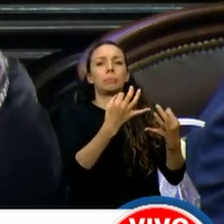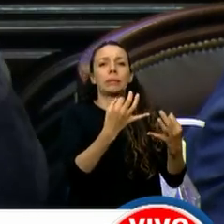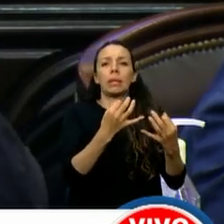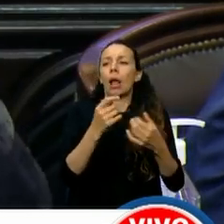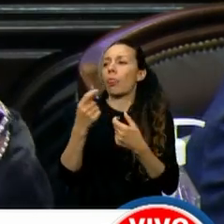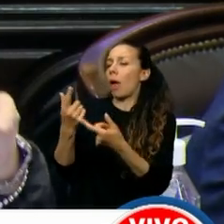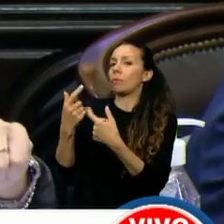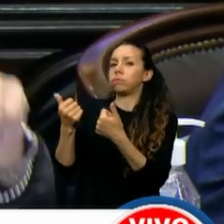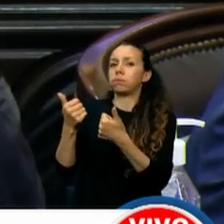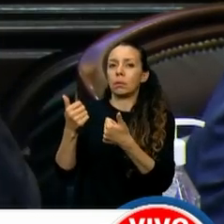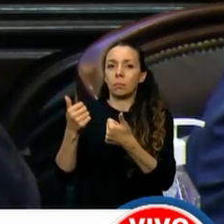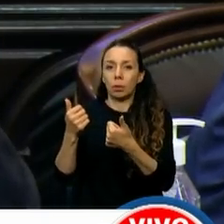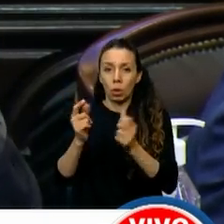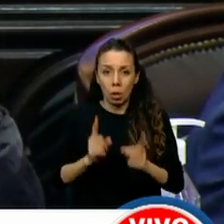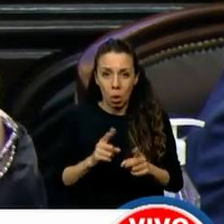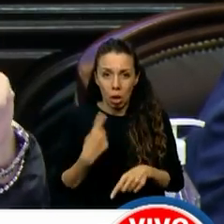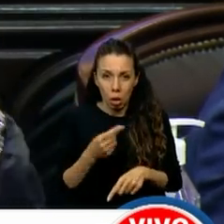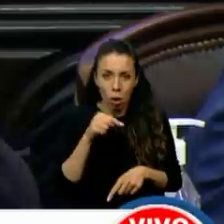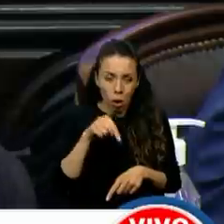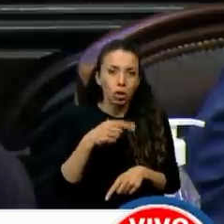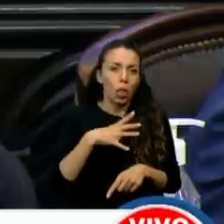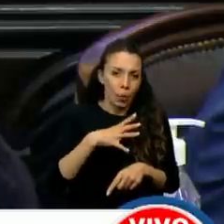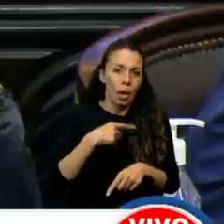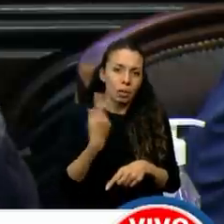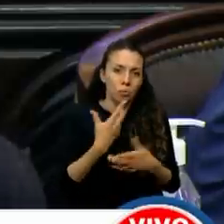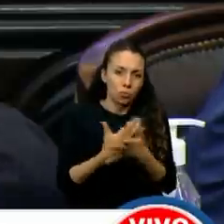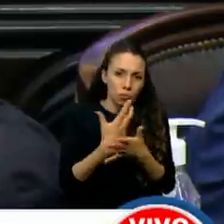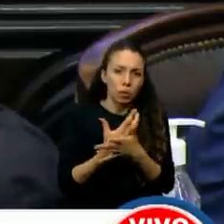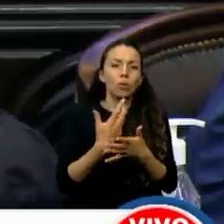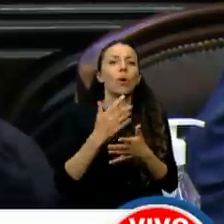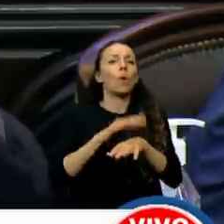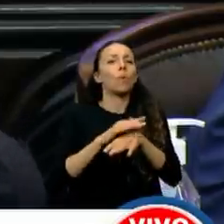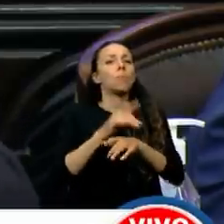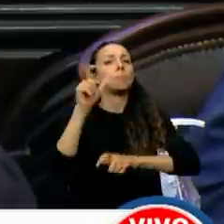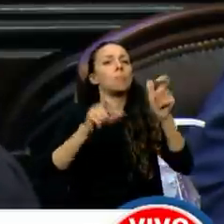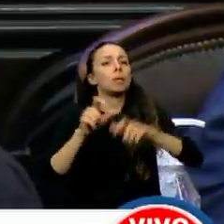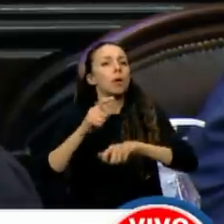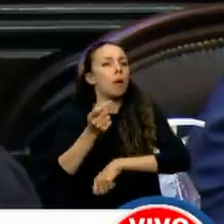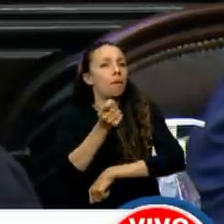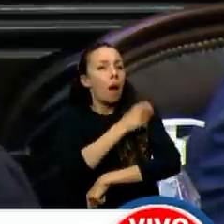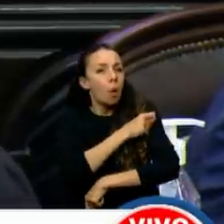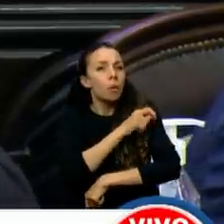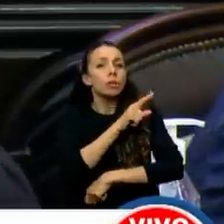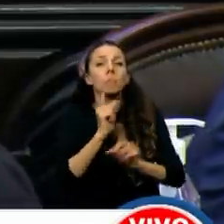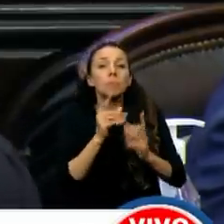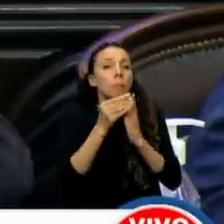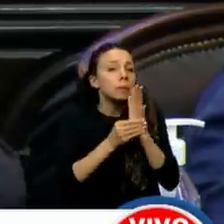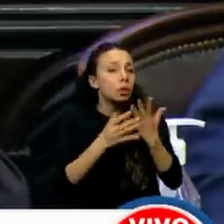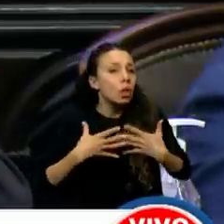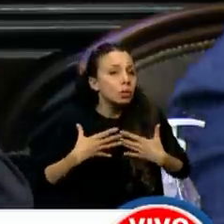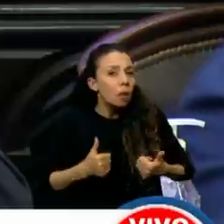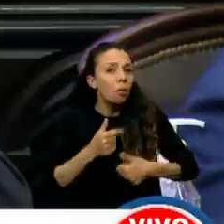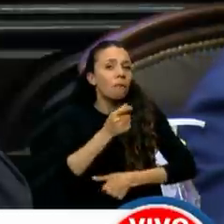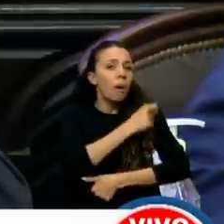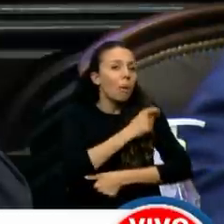de sus fiestas bits de sus vacunatorios bits organizados por su mismo ministro de salud criticaron la